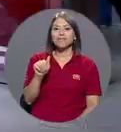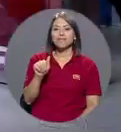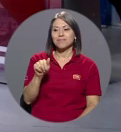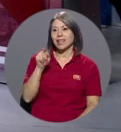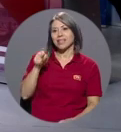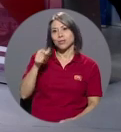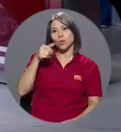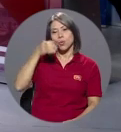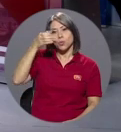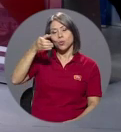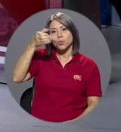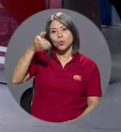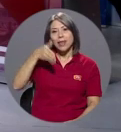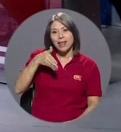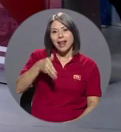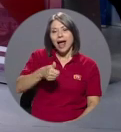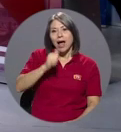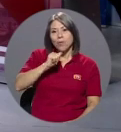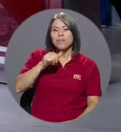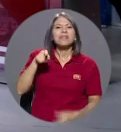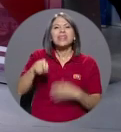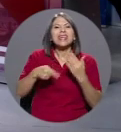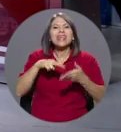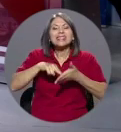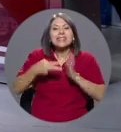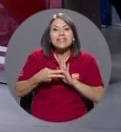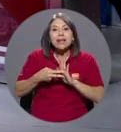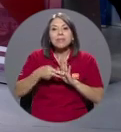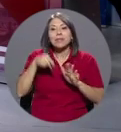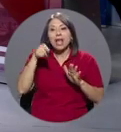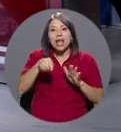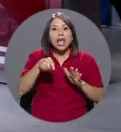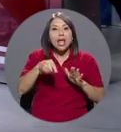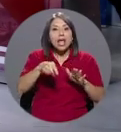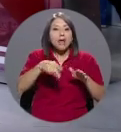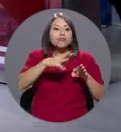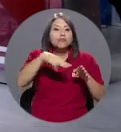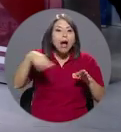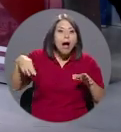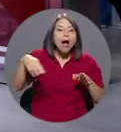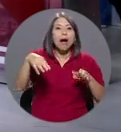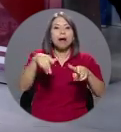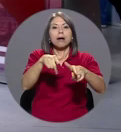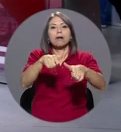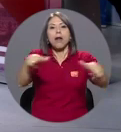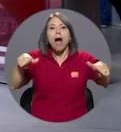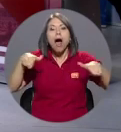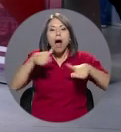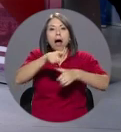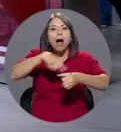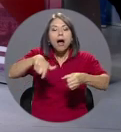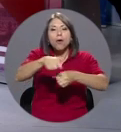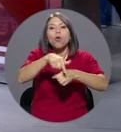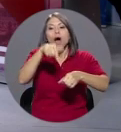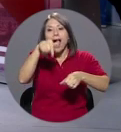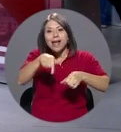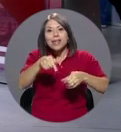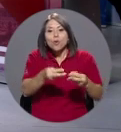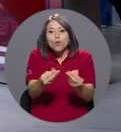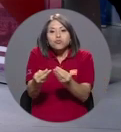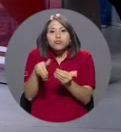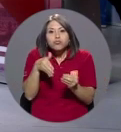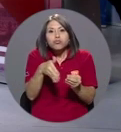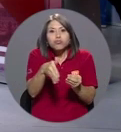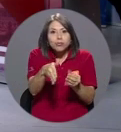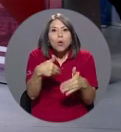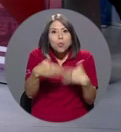Bueno, la acuicultura en realidad es el cultivo de organismos en ambientes acuáticos. Es algo muy similar